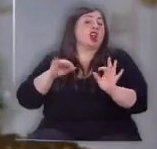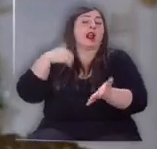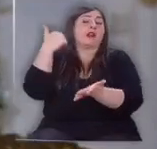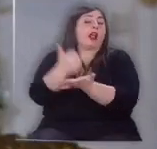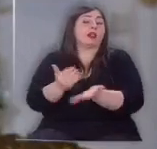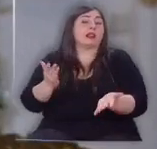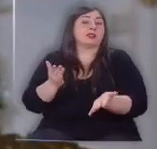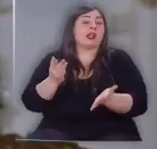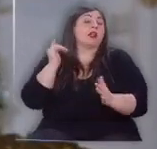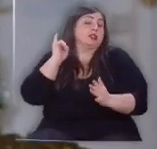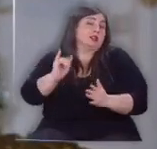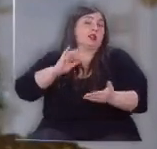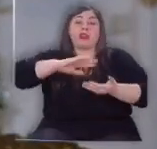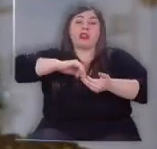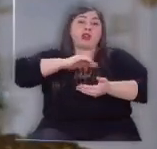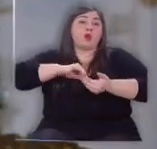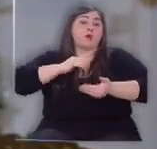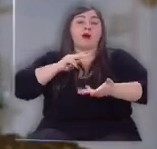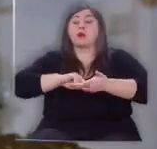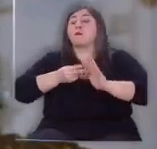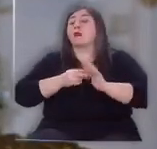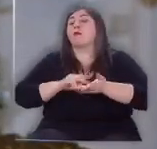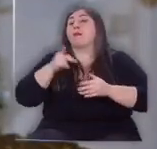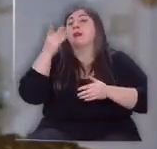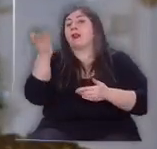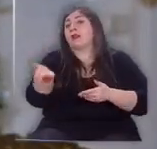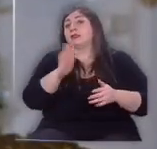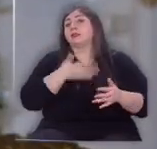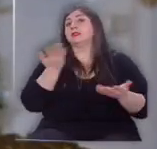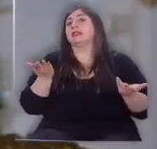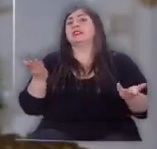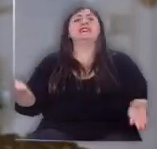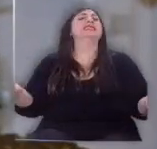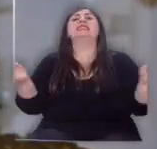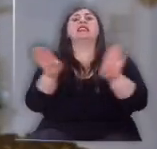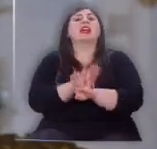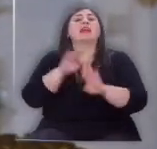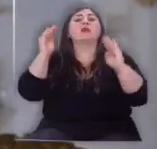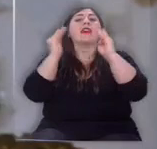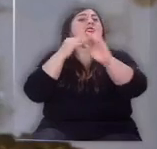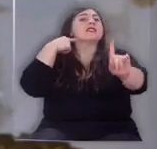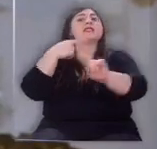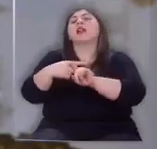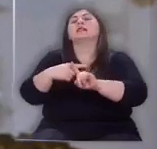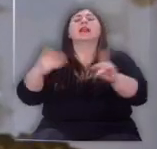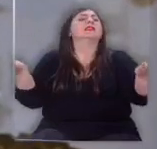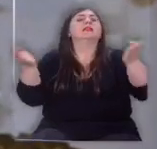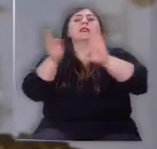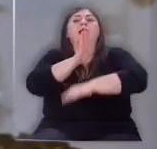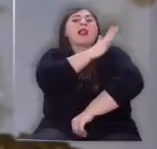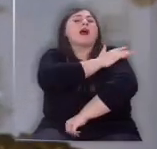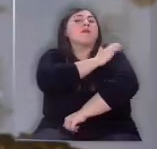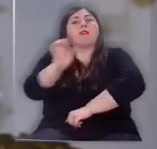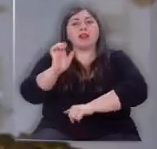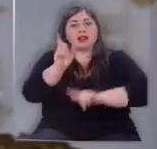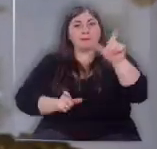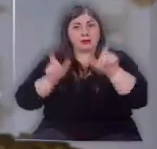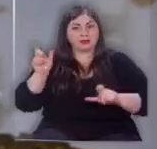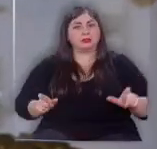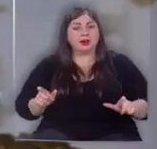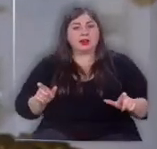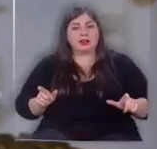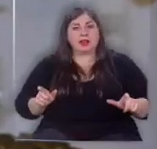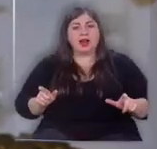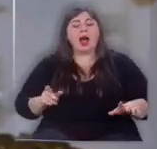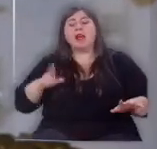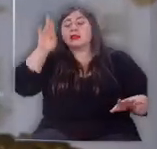disculpas por el disgusto que siente. Pero cerrar una iglesia es cerrar la fe de la gente.